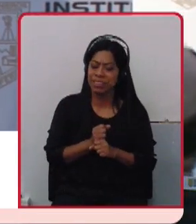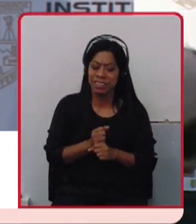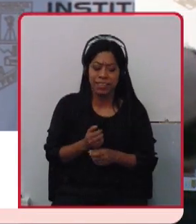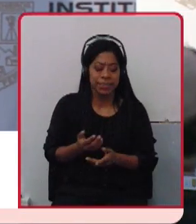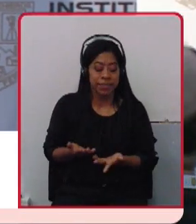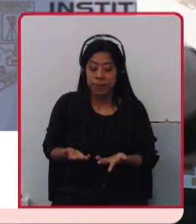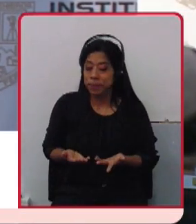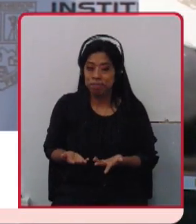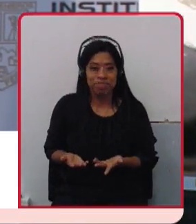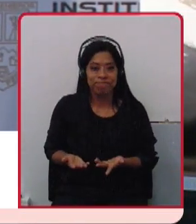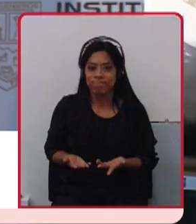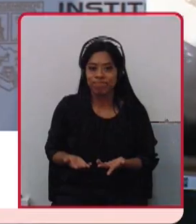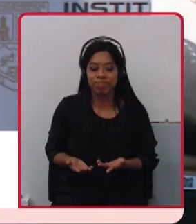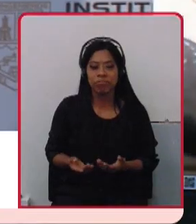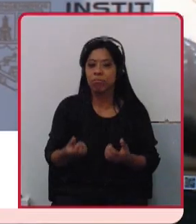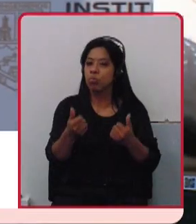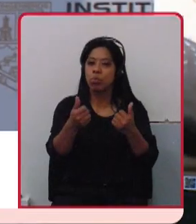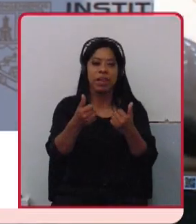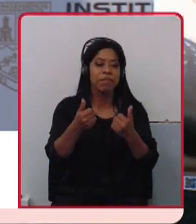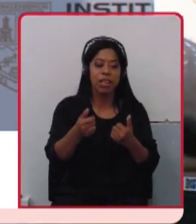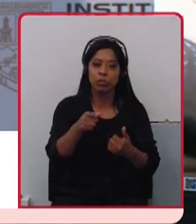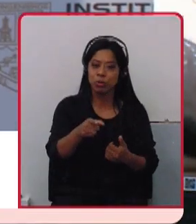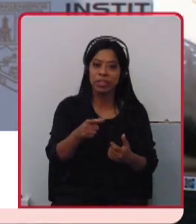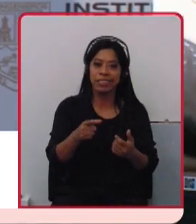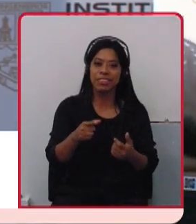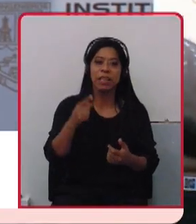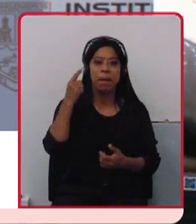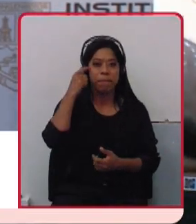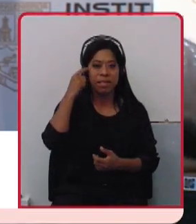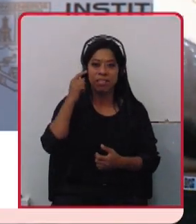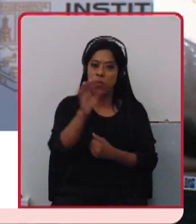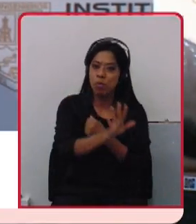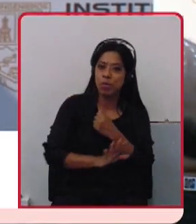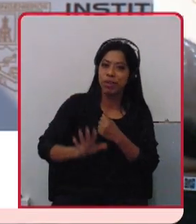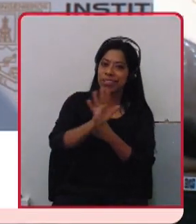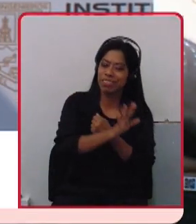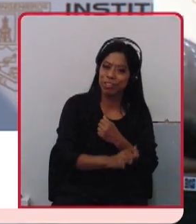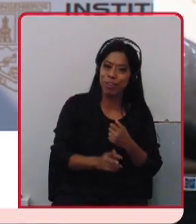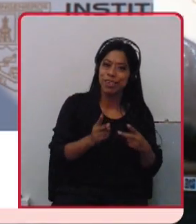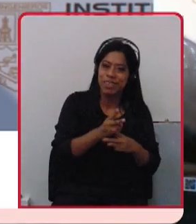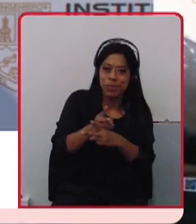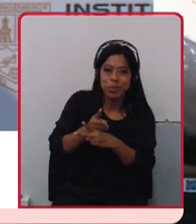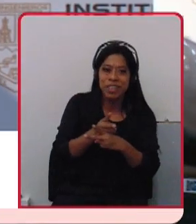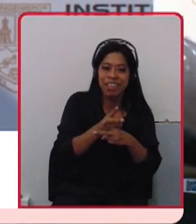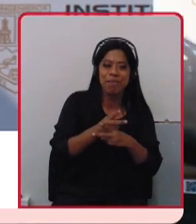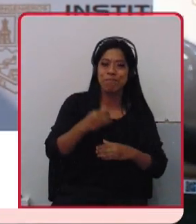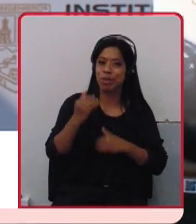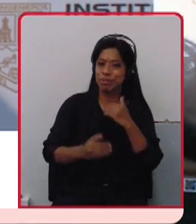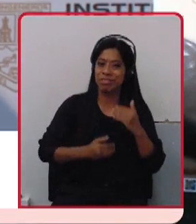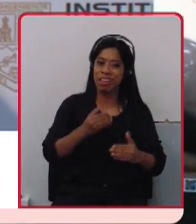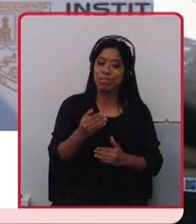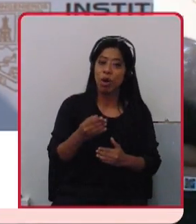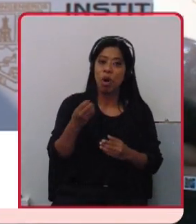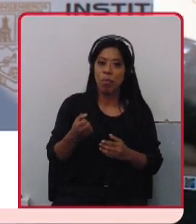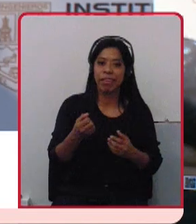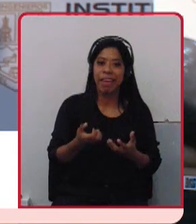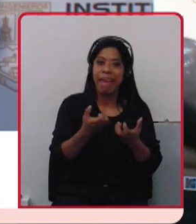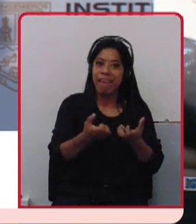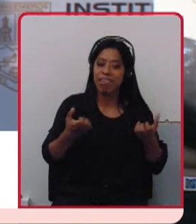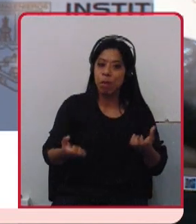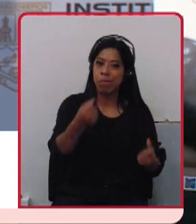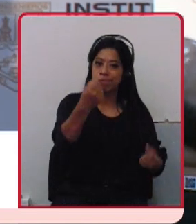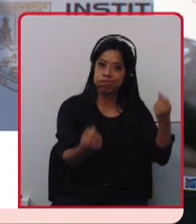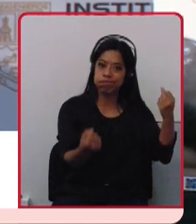Qué bueno que unamos la seguridad también al tema de evitar pérdidas en el proceso, especialmente en equipos de